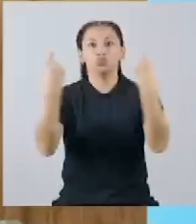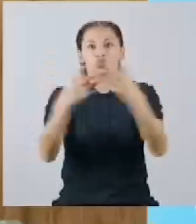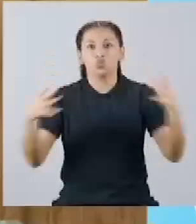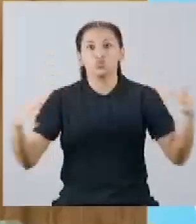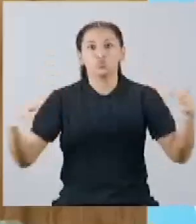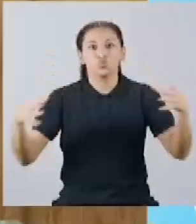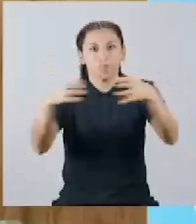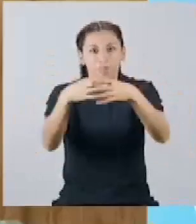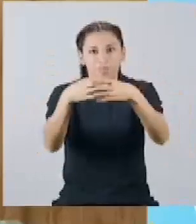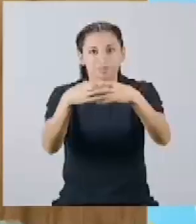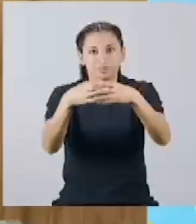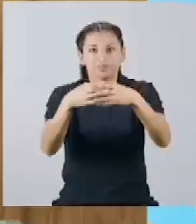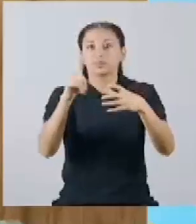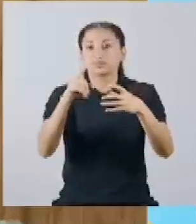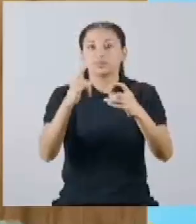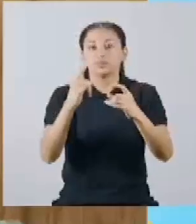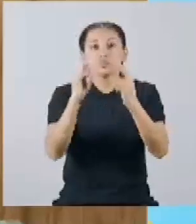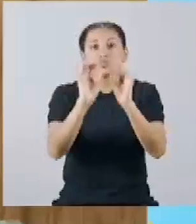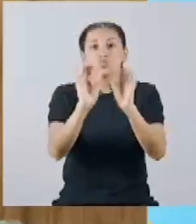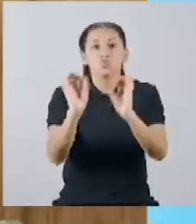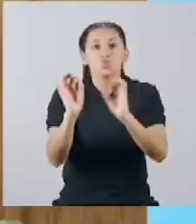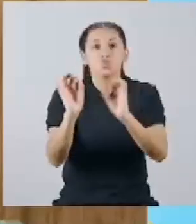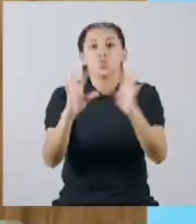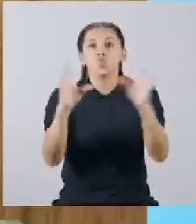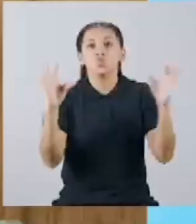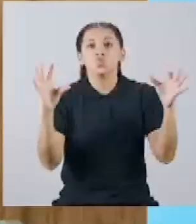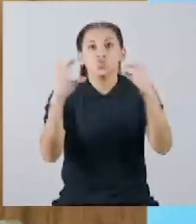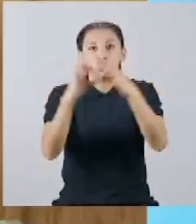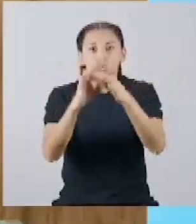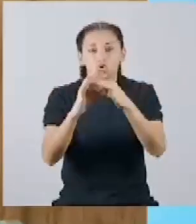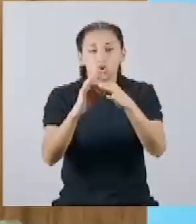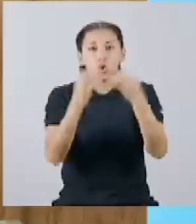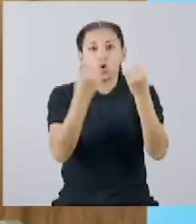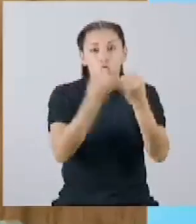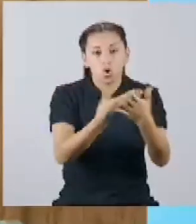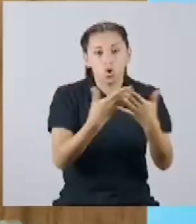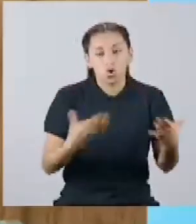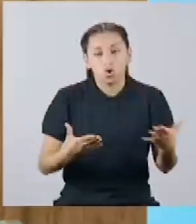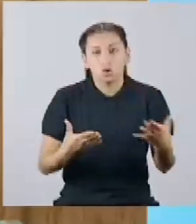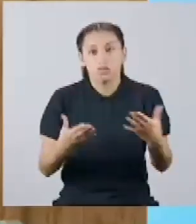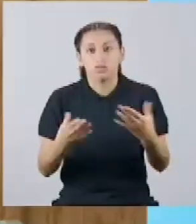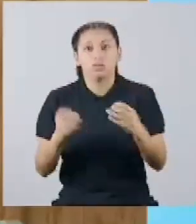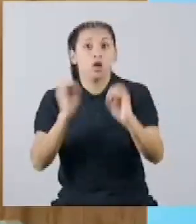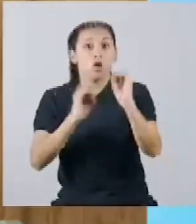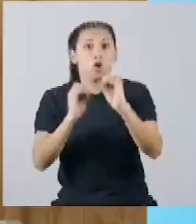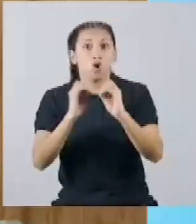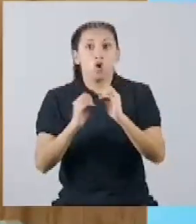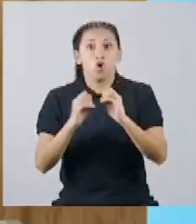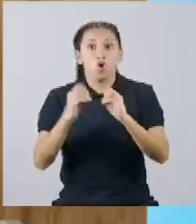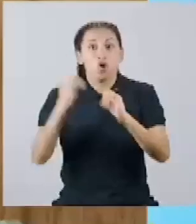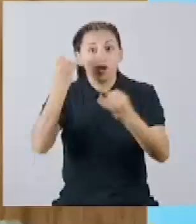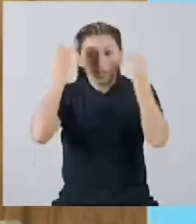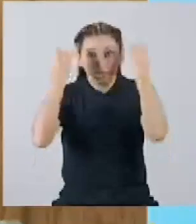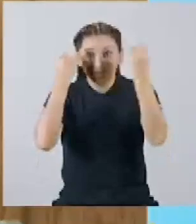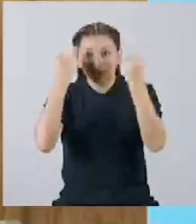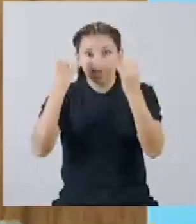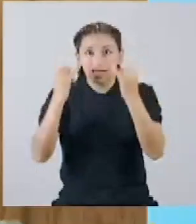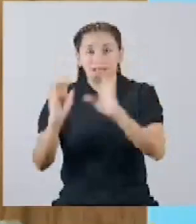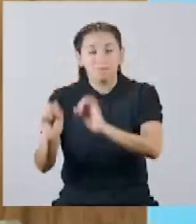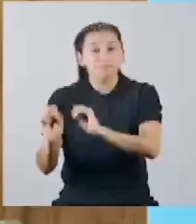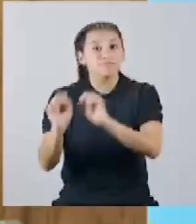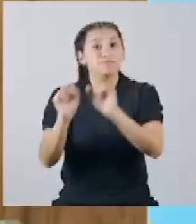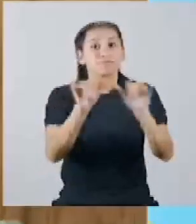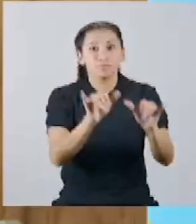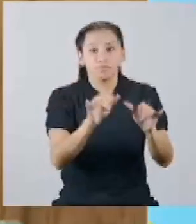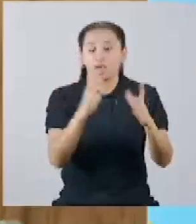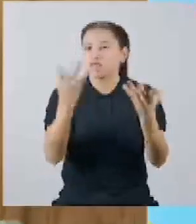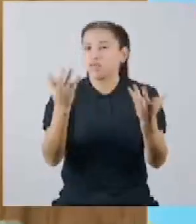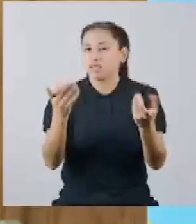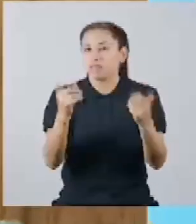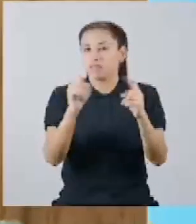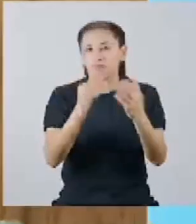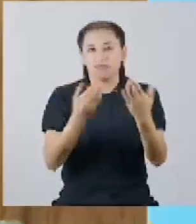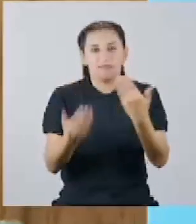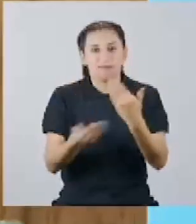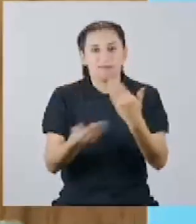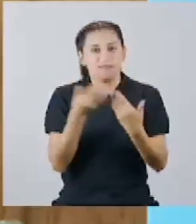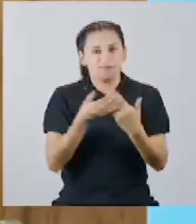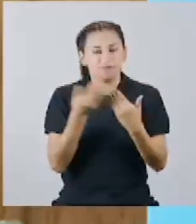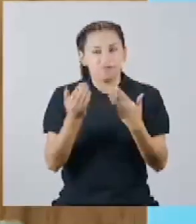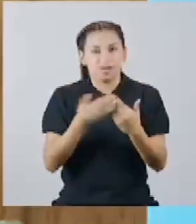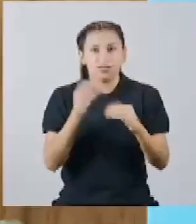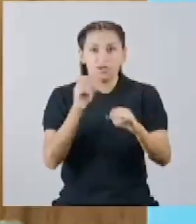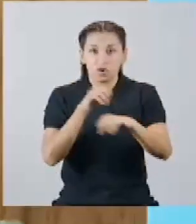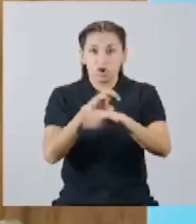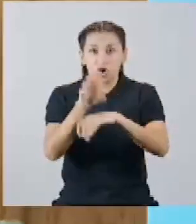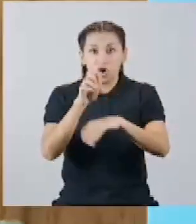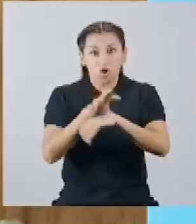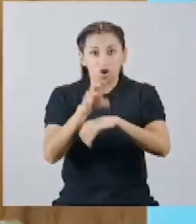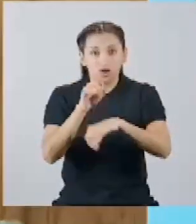que consiste en unir elementos, objetos con las mismas características o similares que refieren a algo específico u